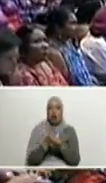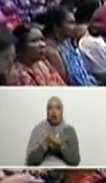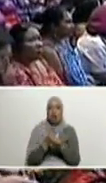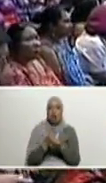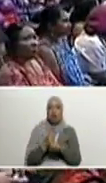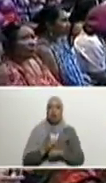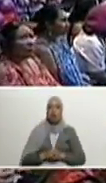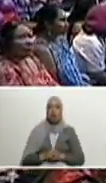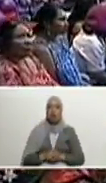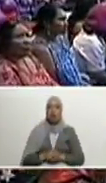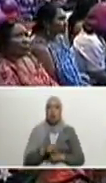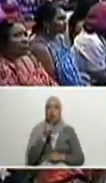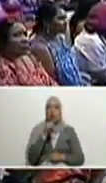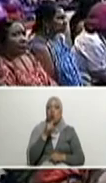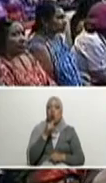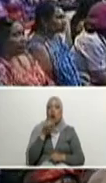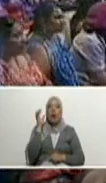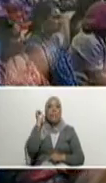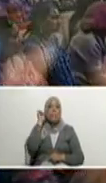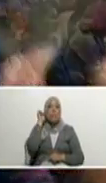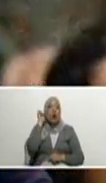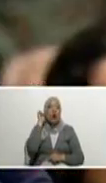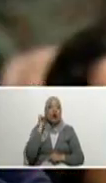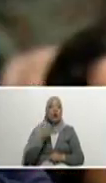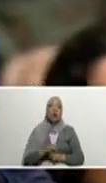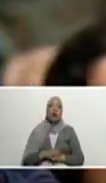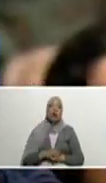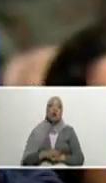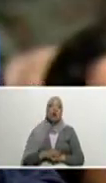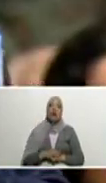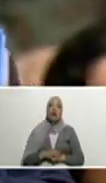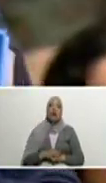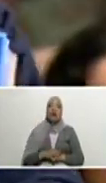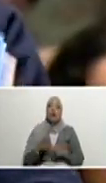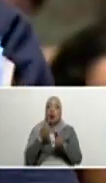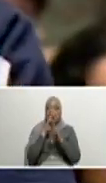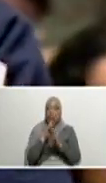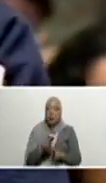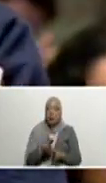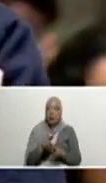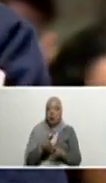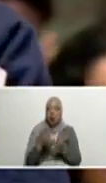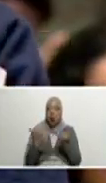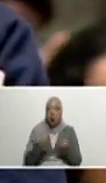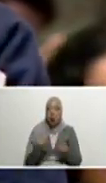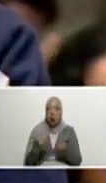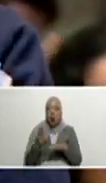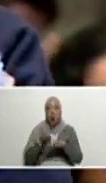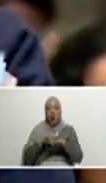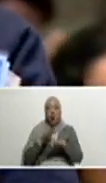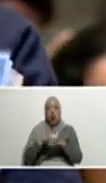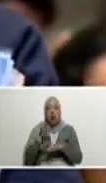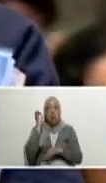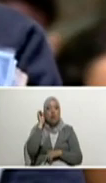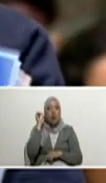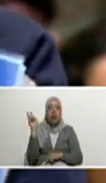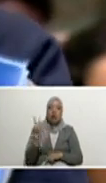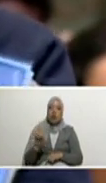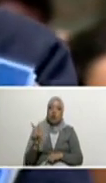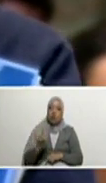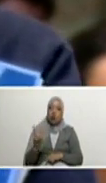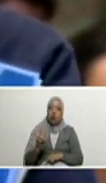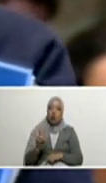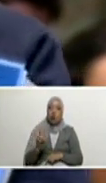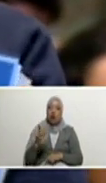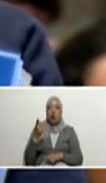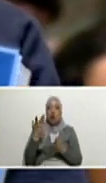Y este anuncio del INSE Mujer representa esa respuesta pertinente a esa solicitud de la mujer venezolana, a